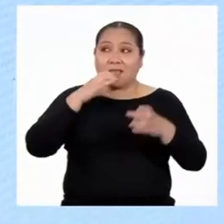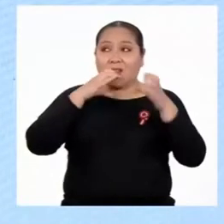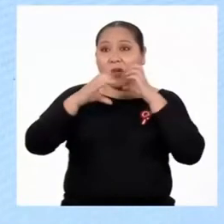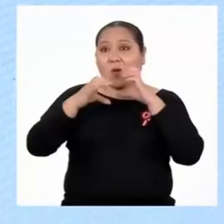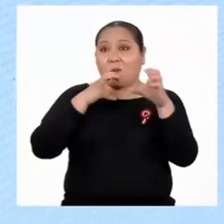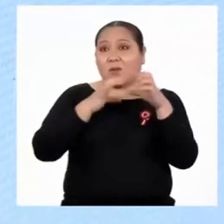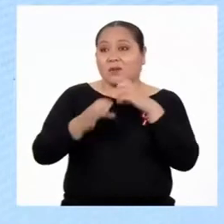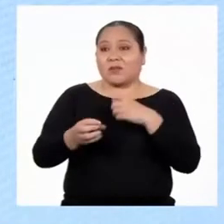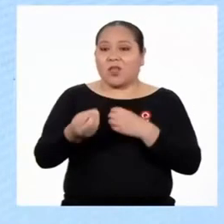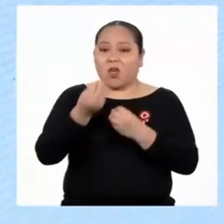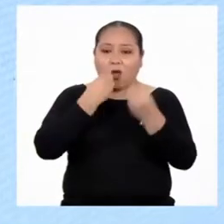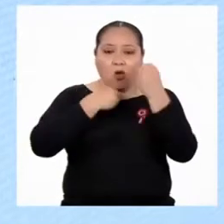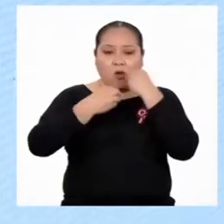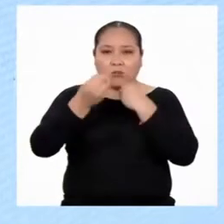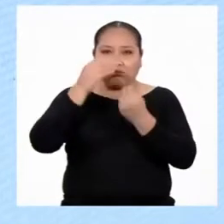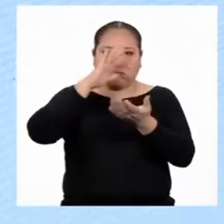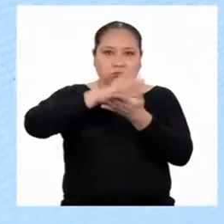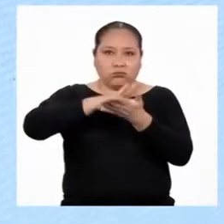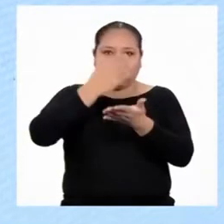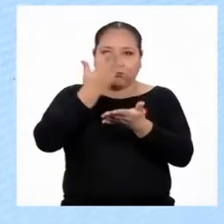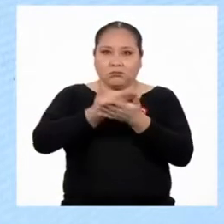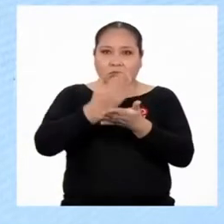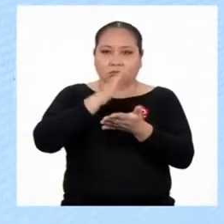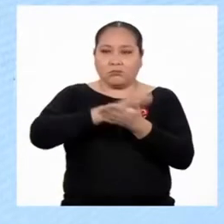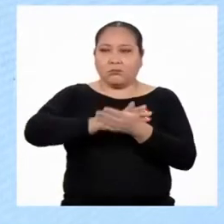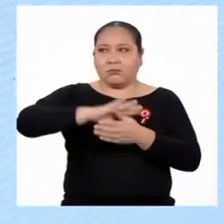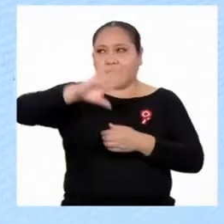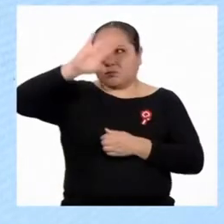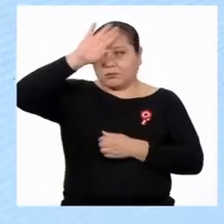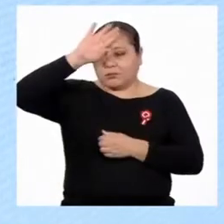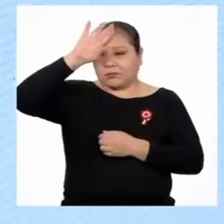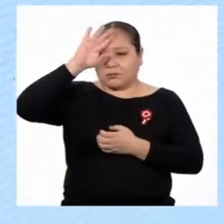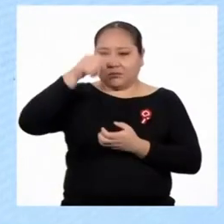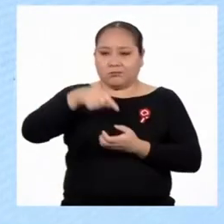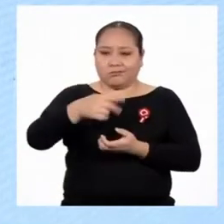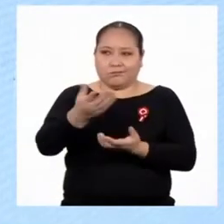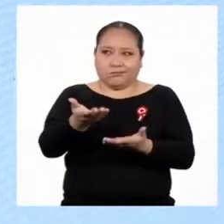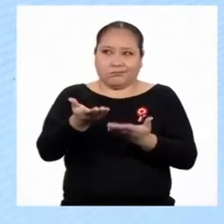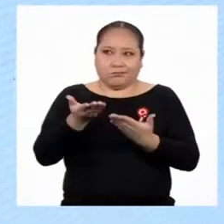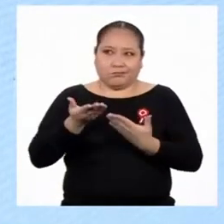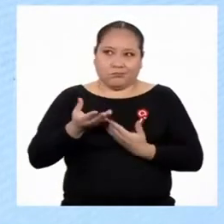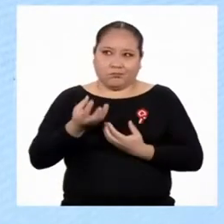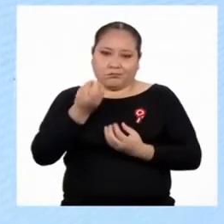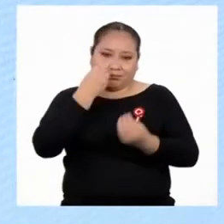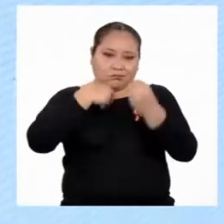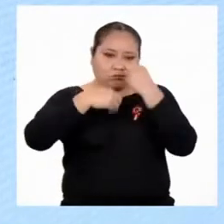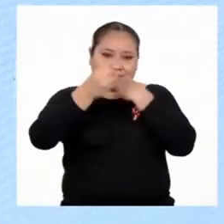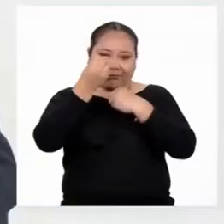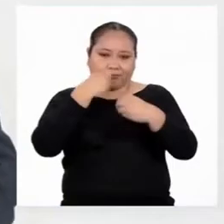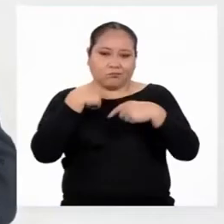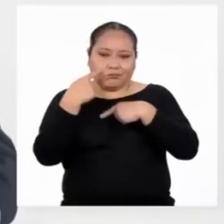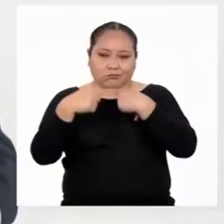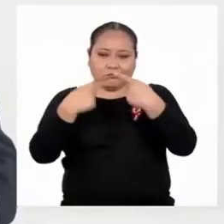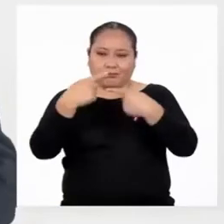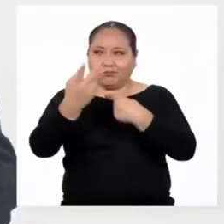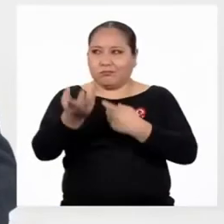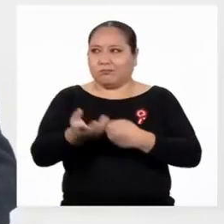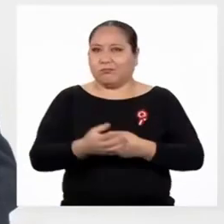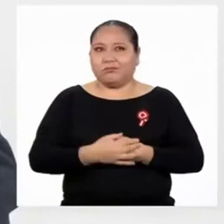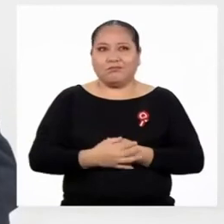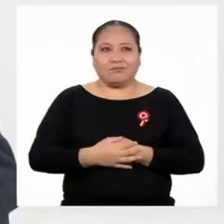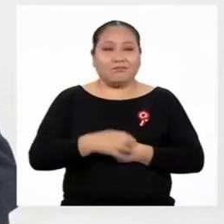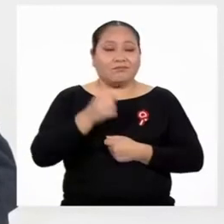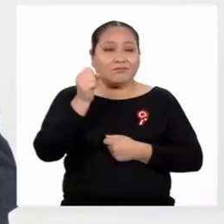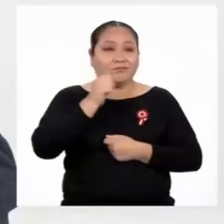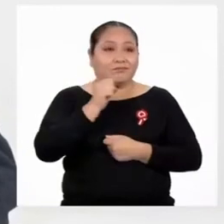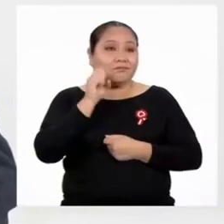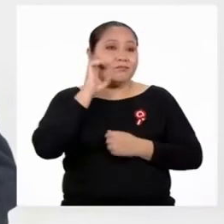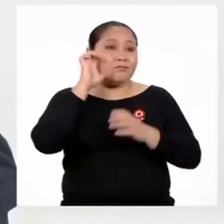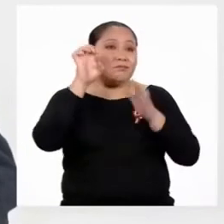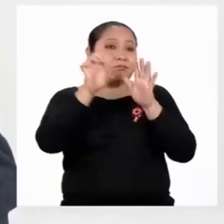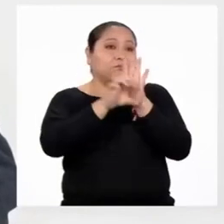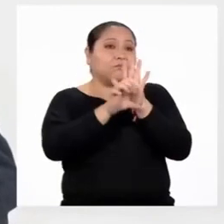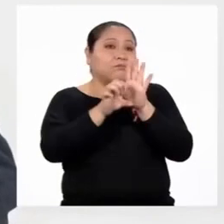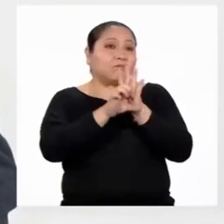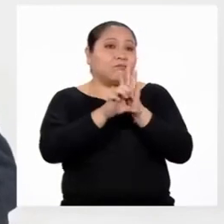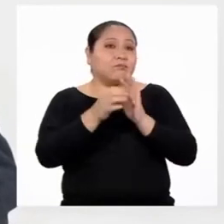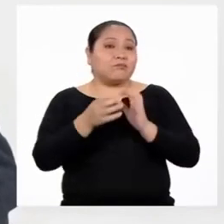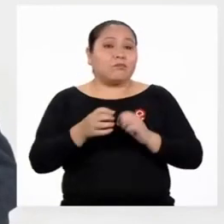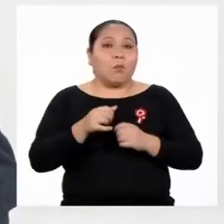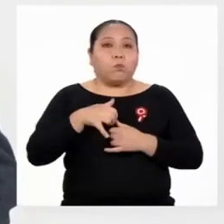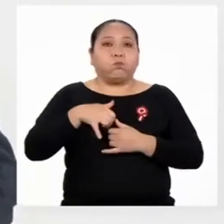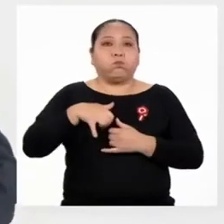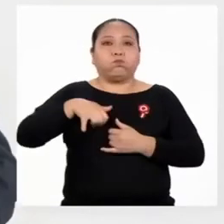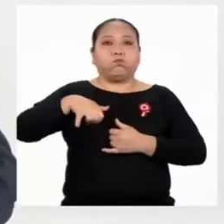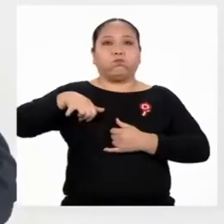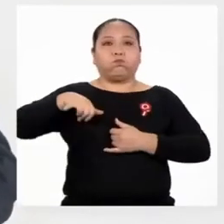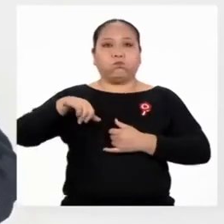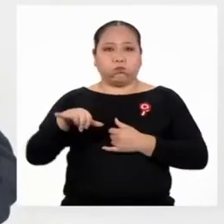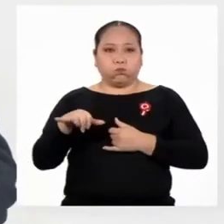sobre la comida chatarra y las enfermedades que nos pueden dar por comerlas muy seguido. Claro, por ejemplo, la